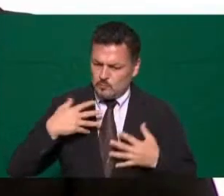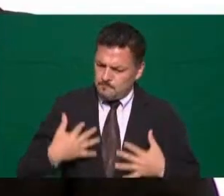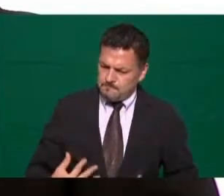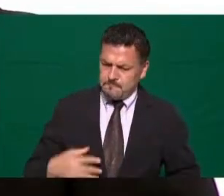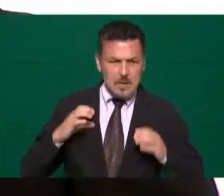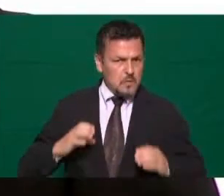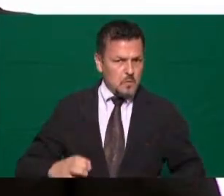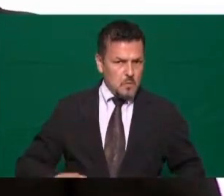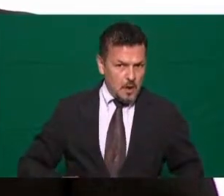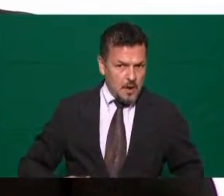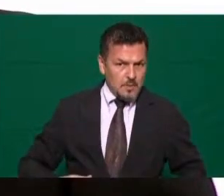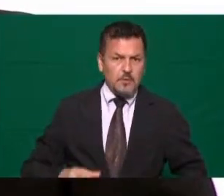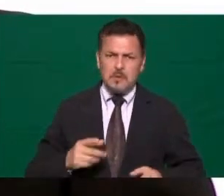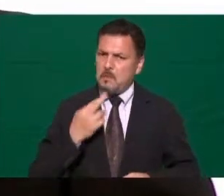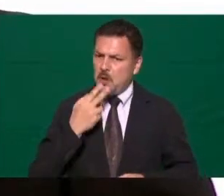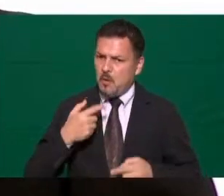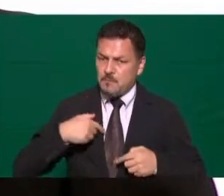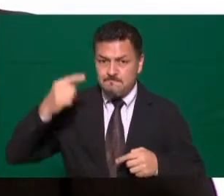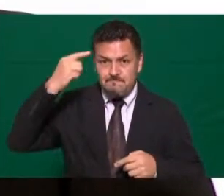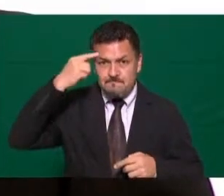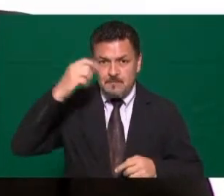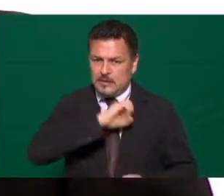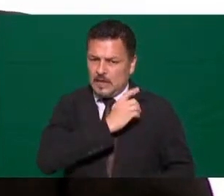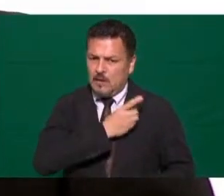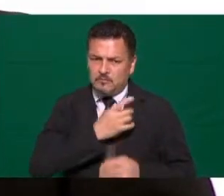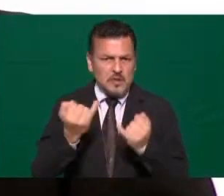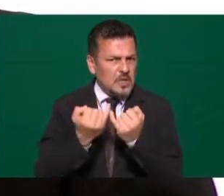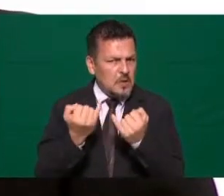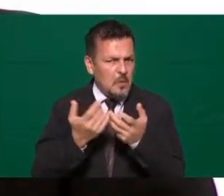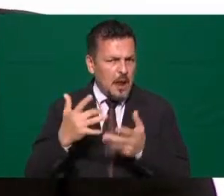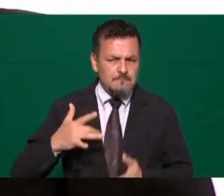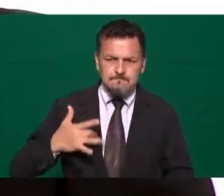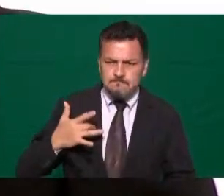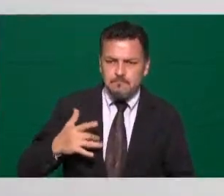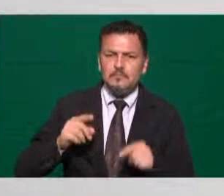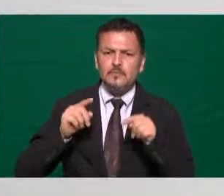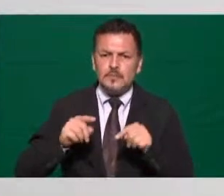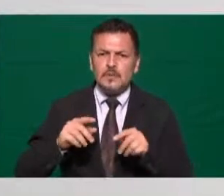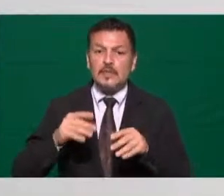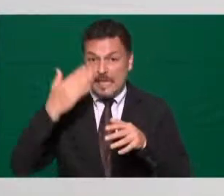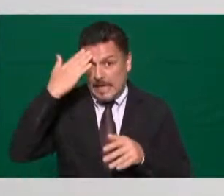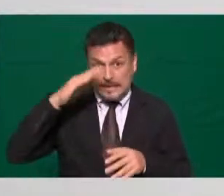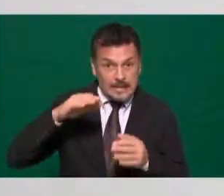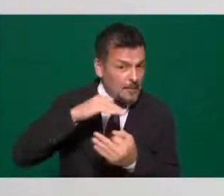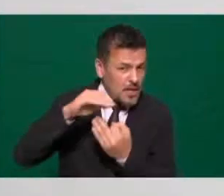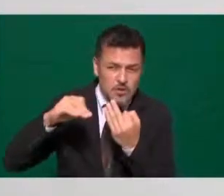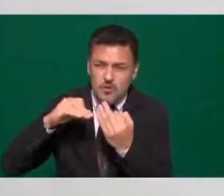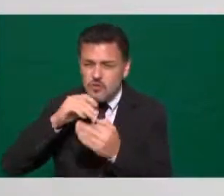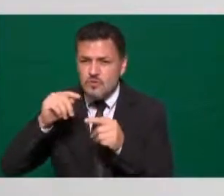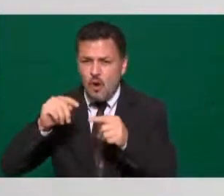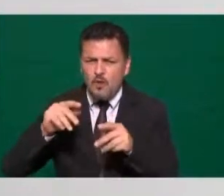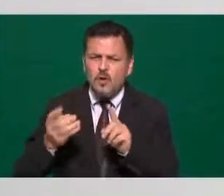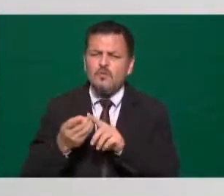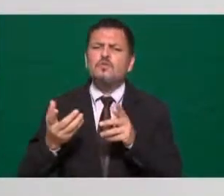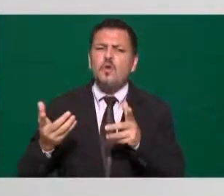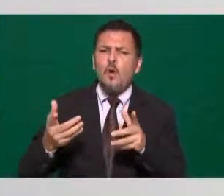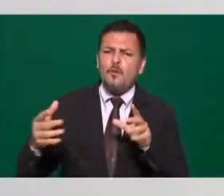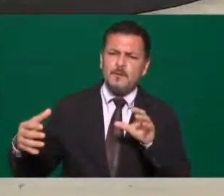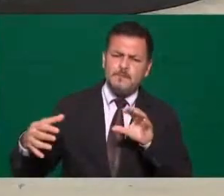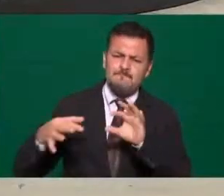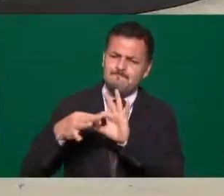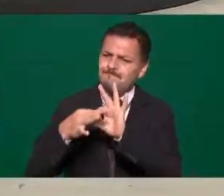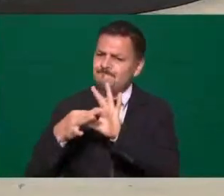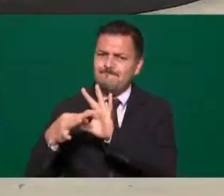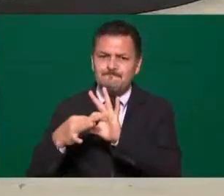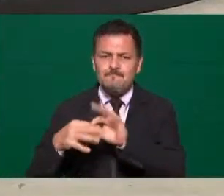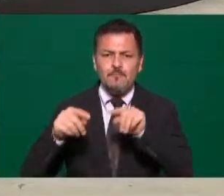inmune y nuestra salud mental y emocional. Que se sepa hasta dónde podemos llegar unidos